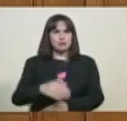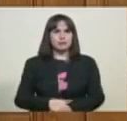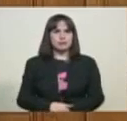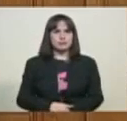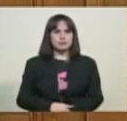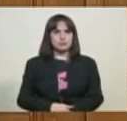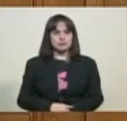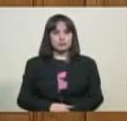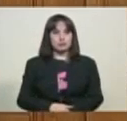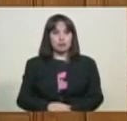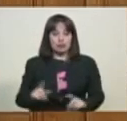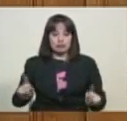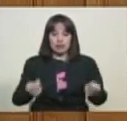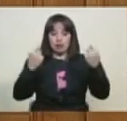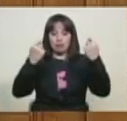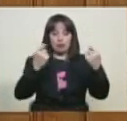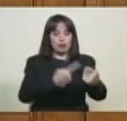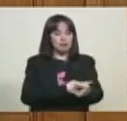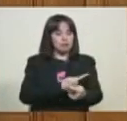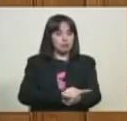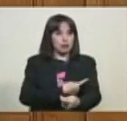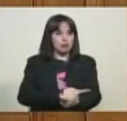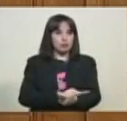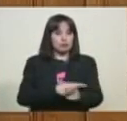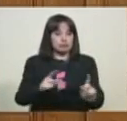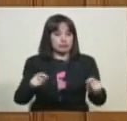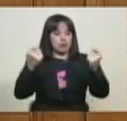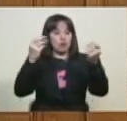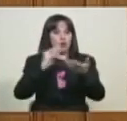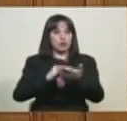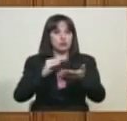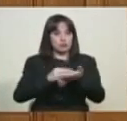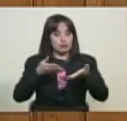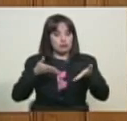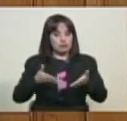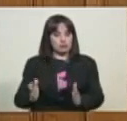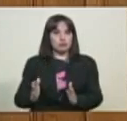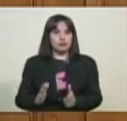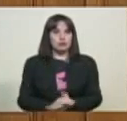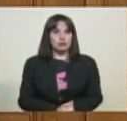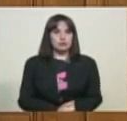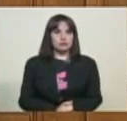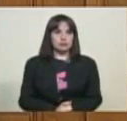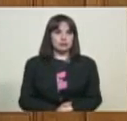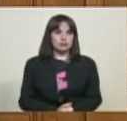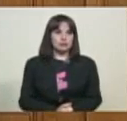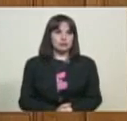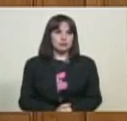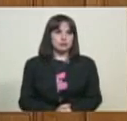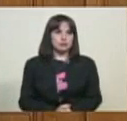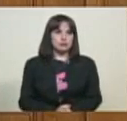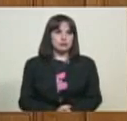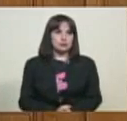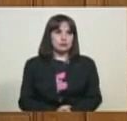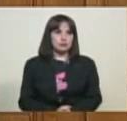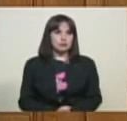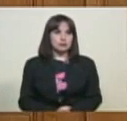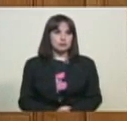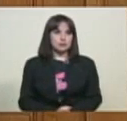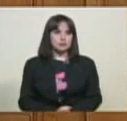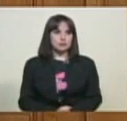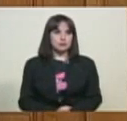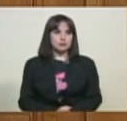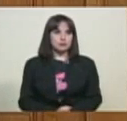hermanos, en la sobrevivencia, volvimos a nacer el 4 de agosto, ciudadano presidente del Tribunal Supremo de